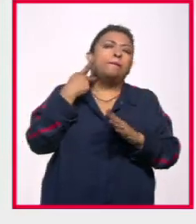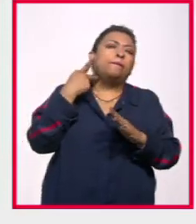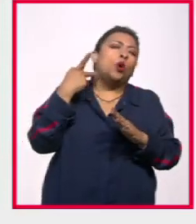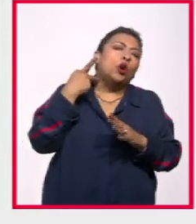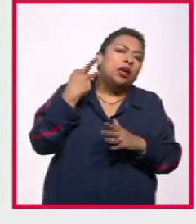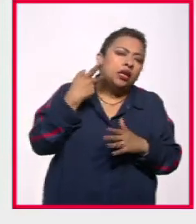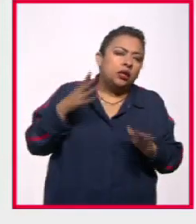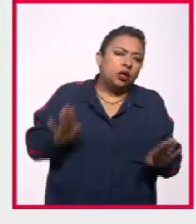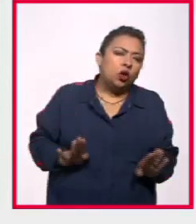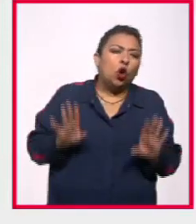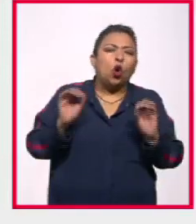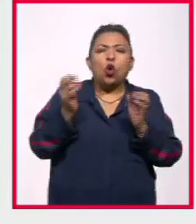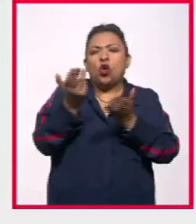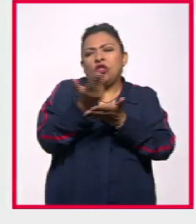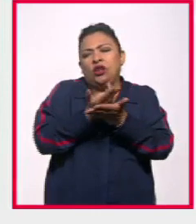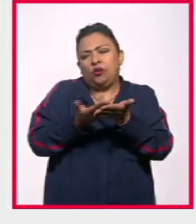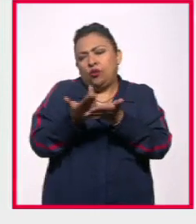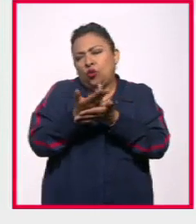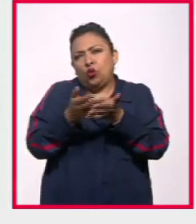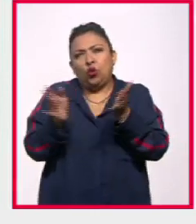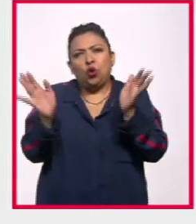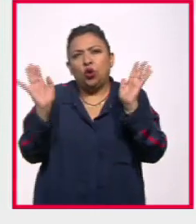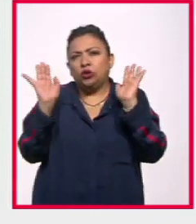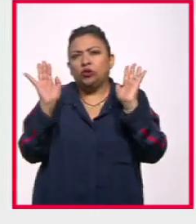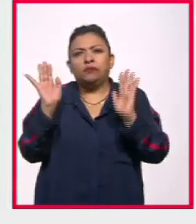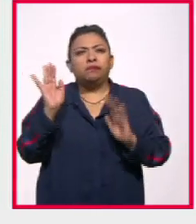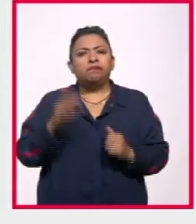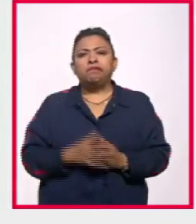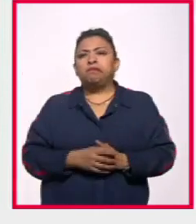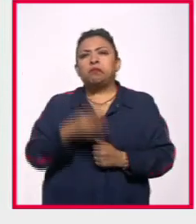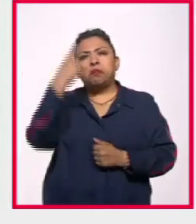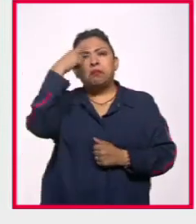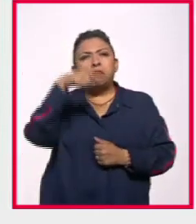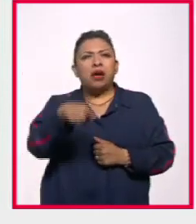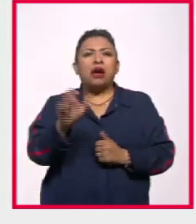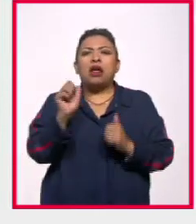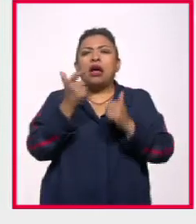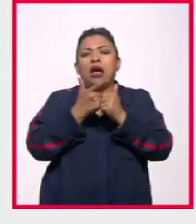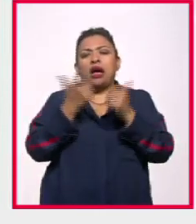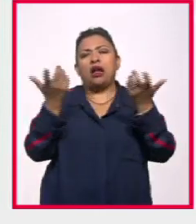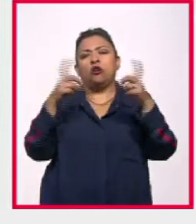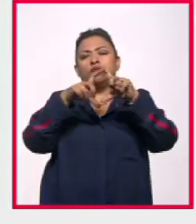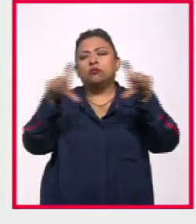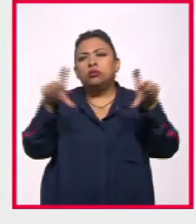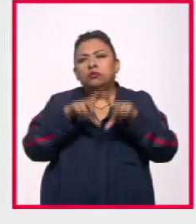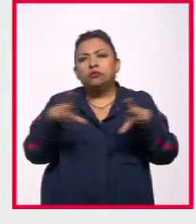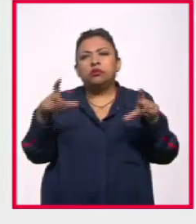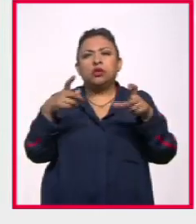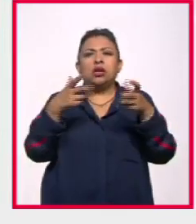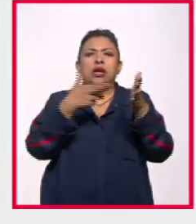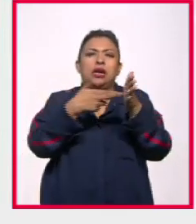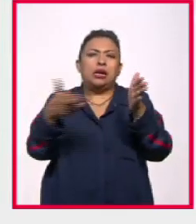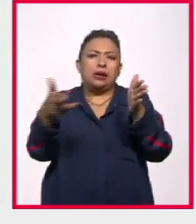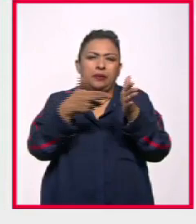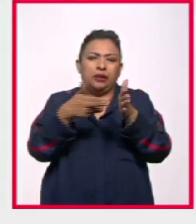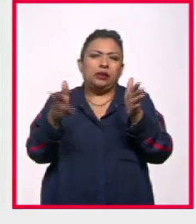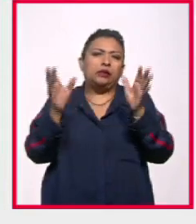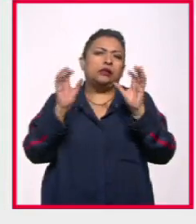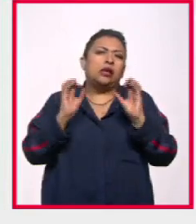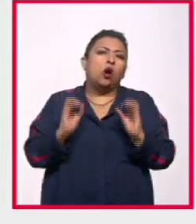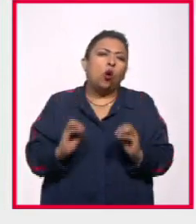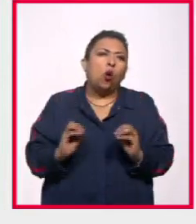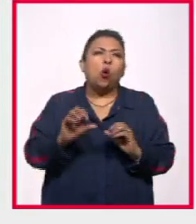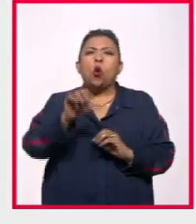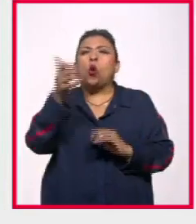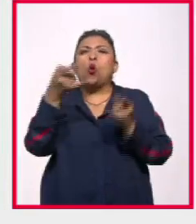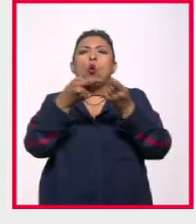fueran ilustraciones, incluso para ilustrar algún texto de alguna revista. O por ahí